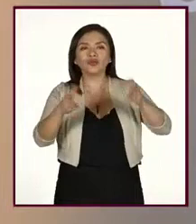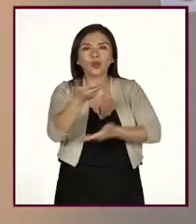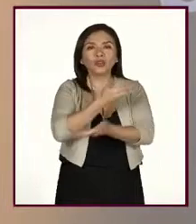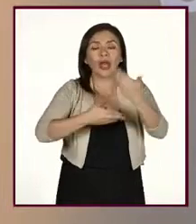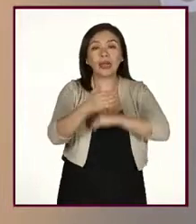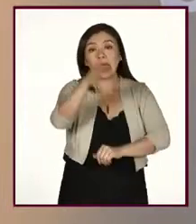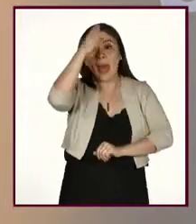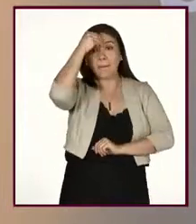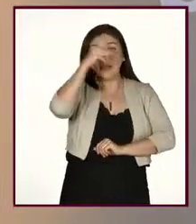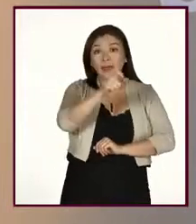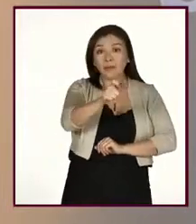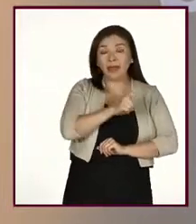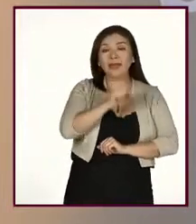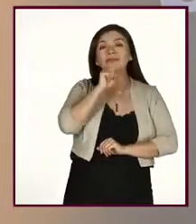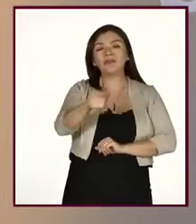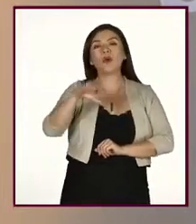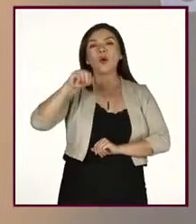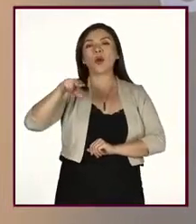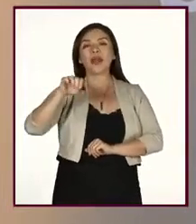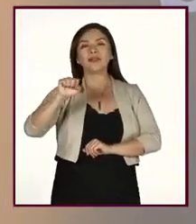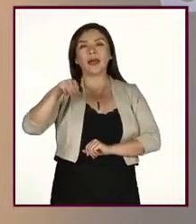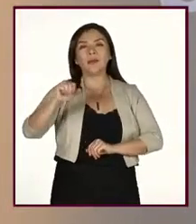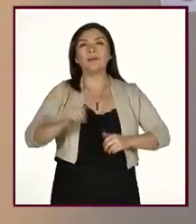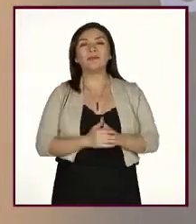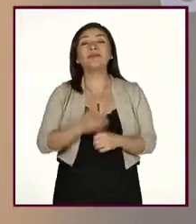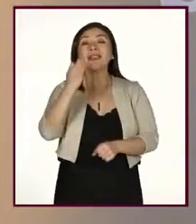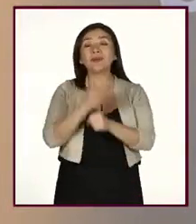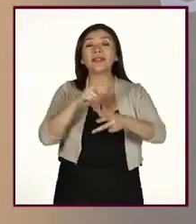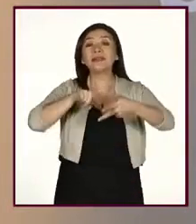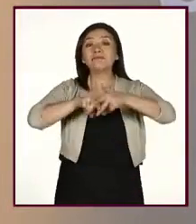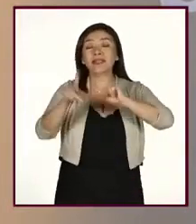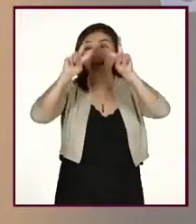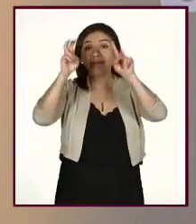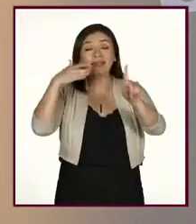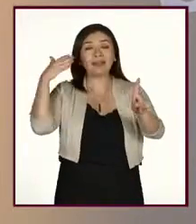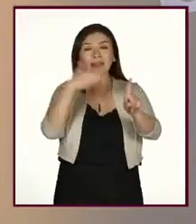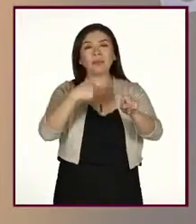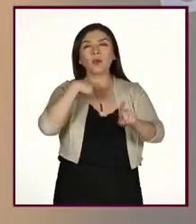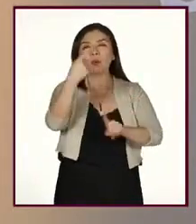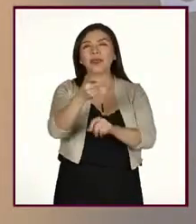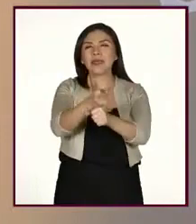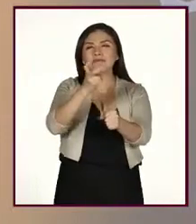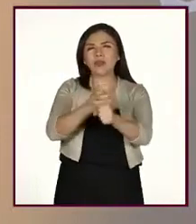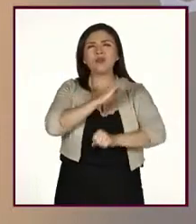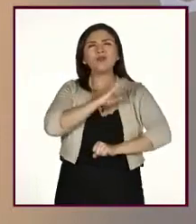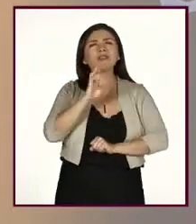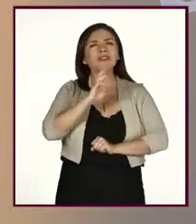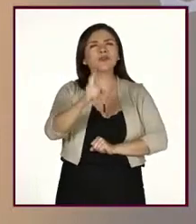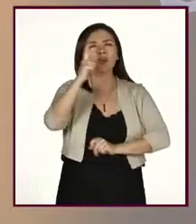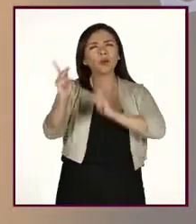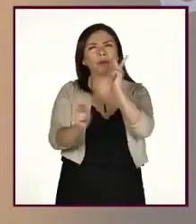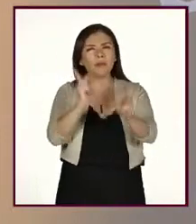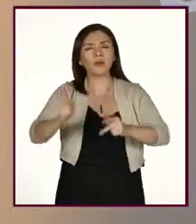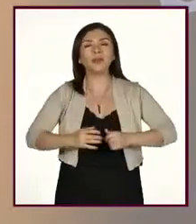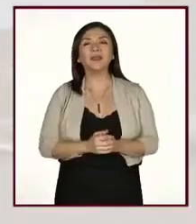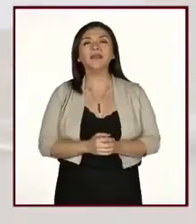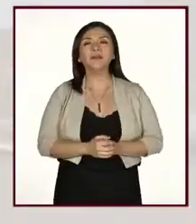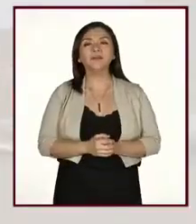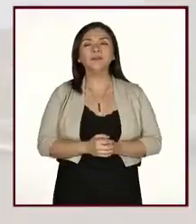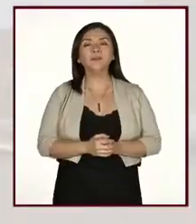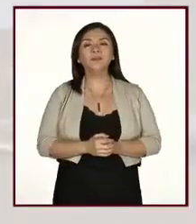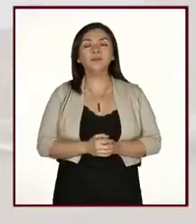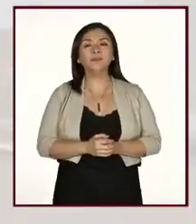Aprende MX y en las de CONASAMA. Y para iniciar con nuestro tema, les invito a contestar la siguiente pregunta.